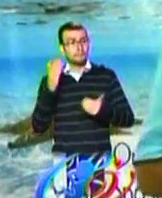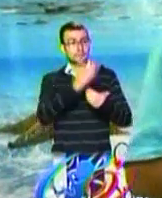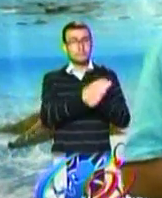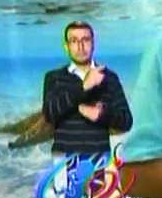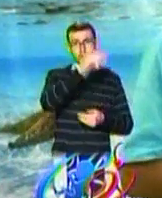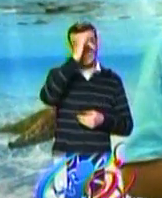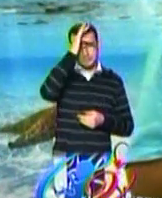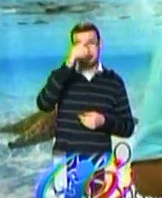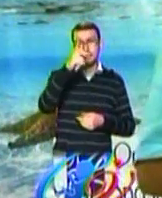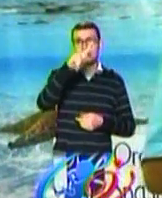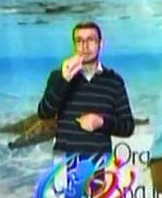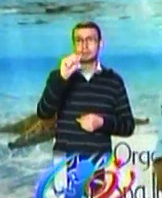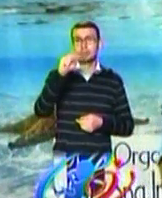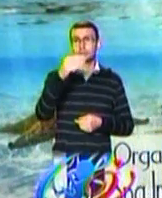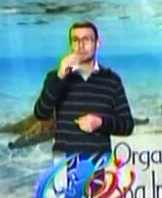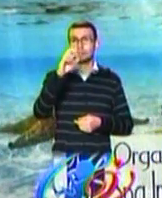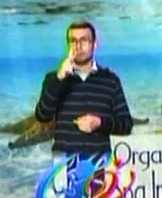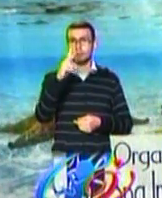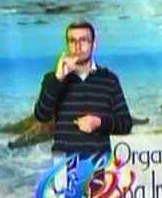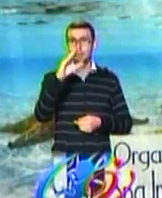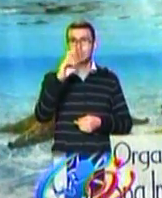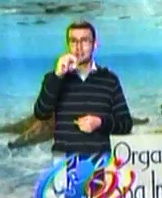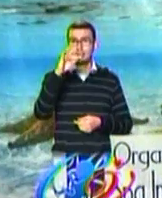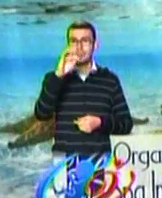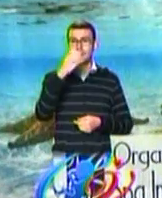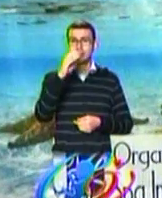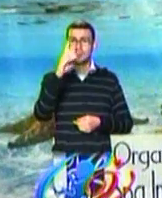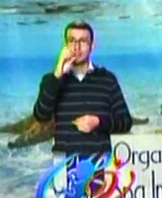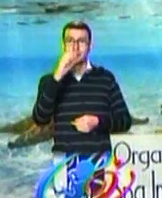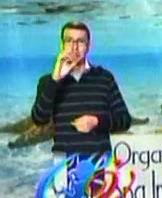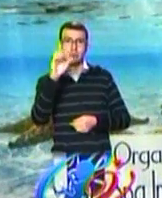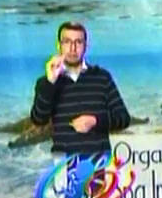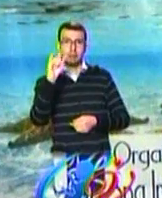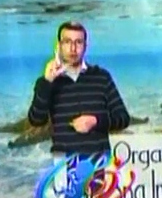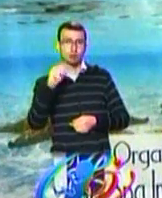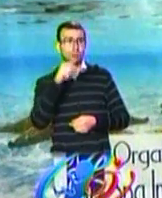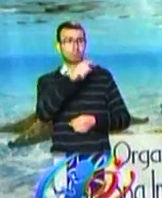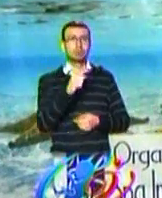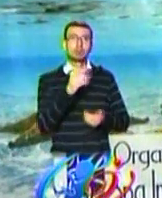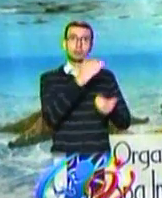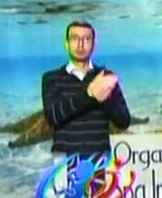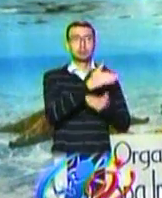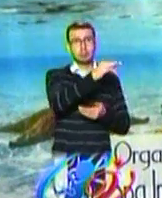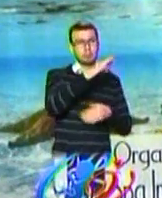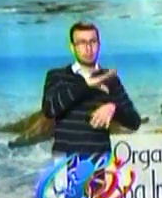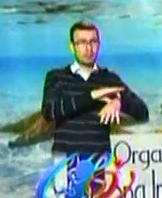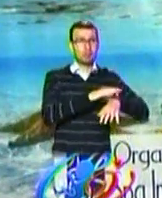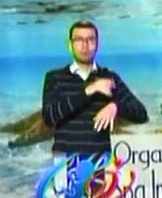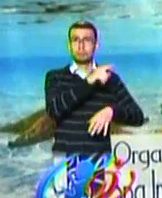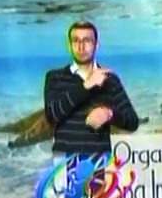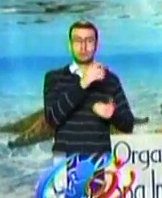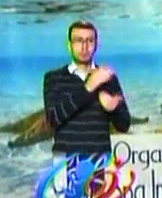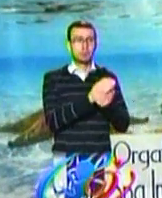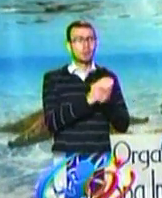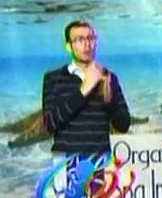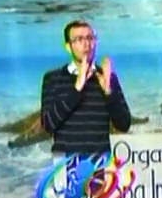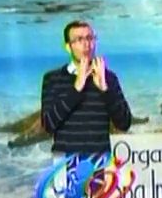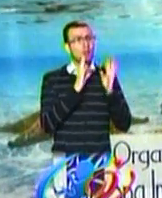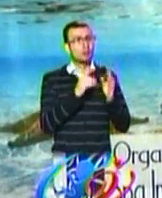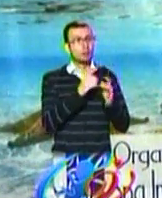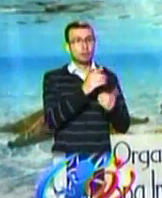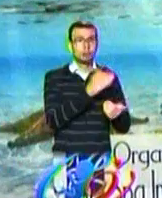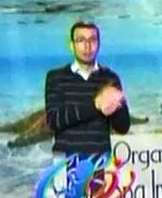Paúl, y esta señora fue evaluada por otro grupo de médicos y efectivamente dijeron: señora, no, es que usted tuvo